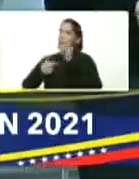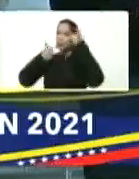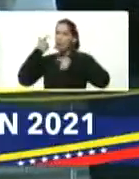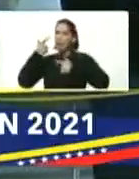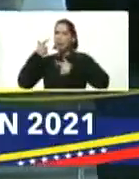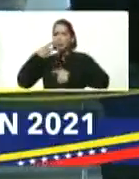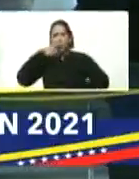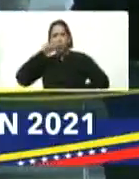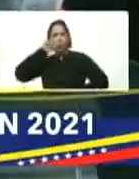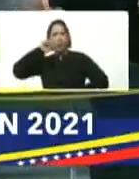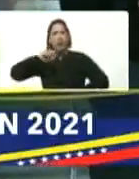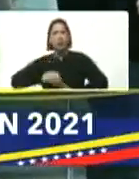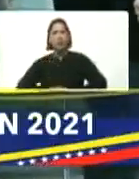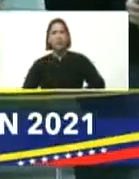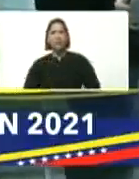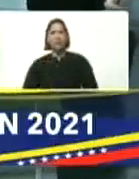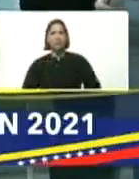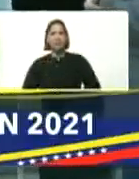madurista.